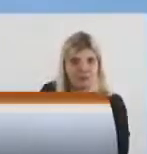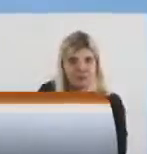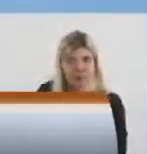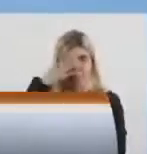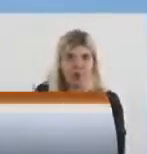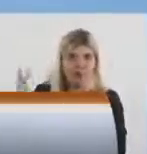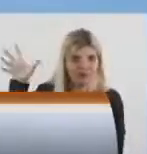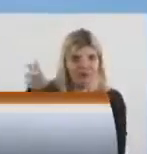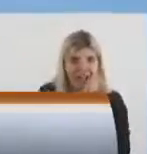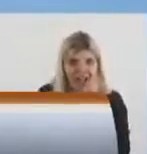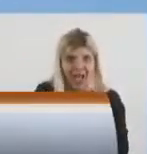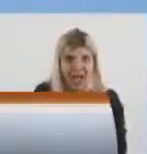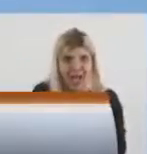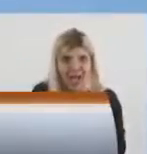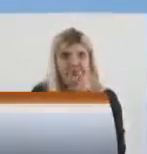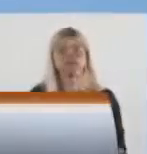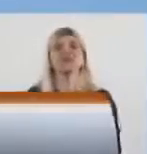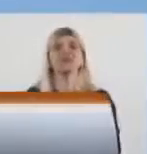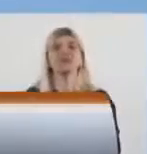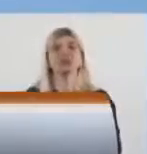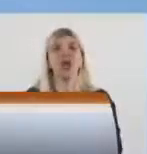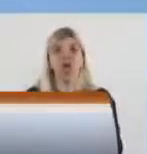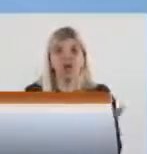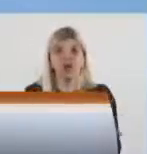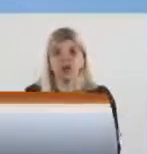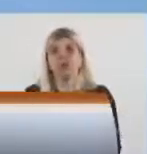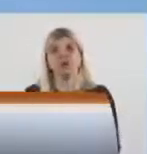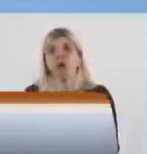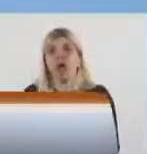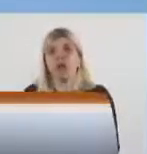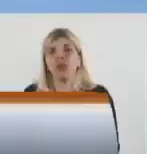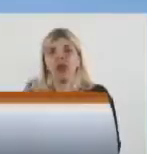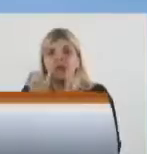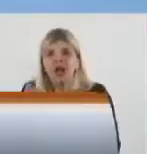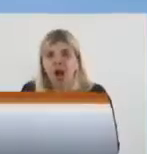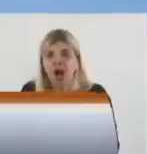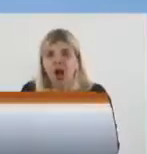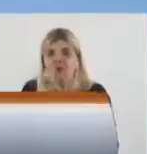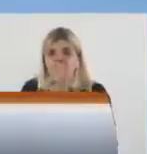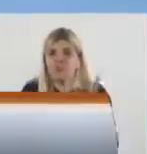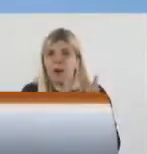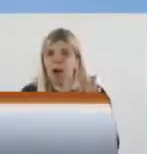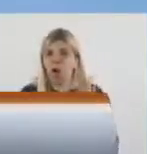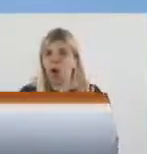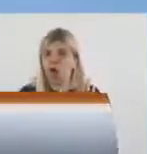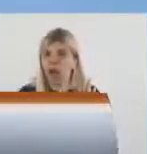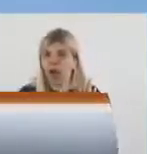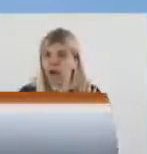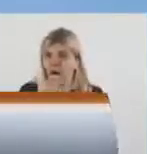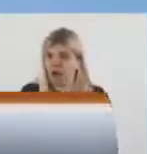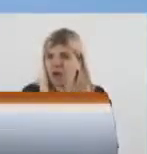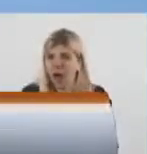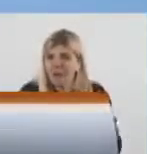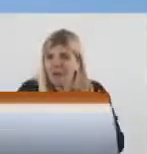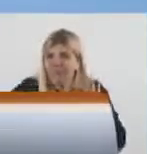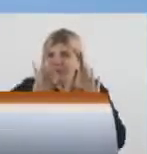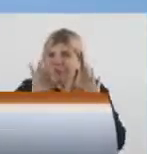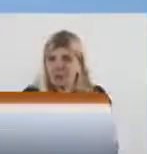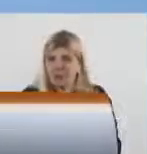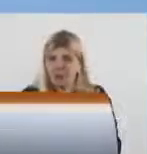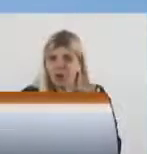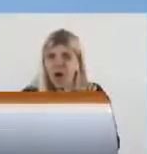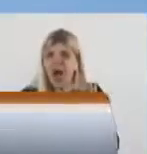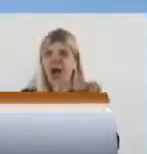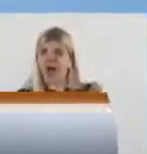lo de poder contar con un contrato que ya nos dice con exactitud en qué plazo de las